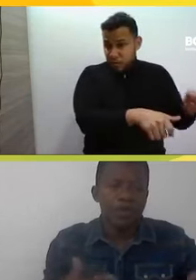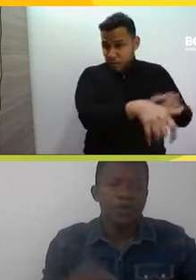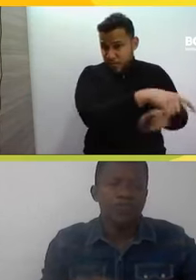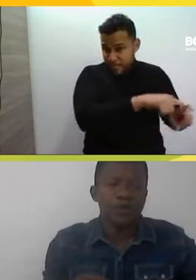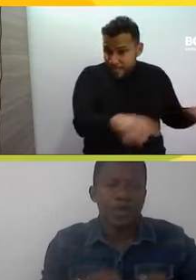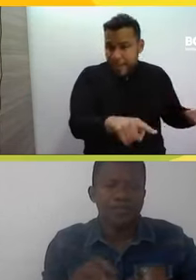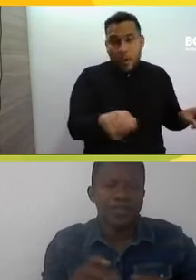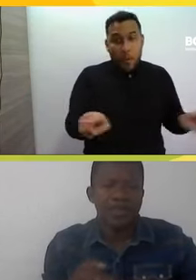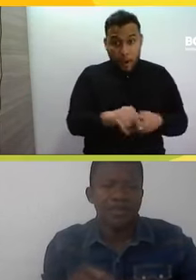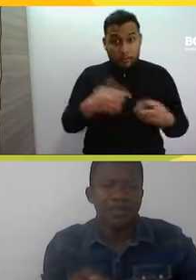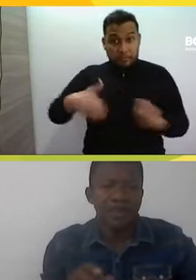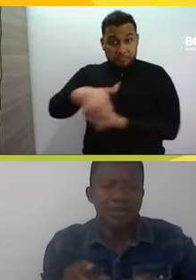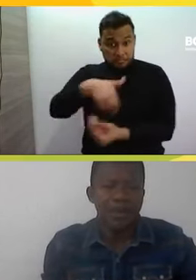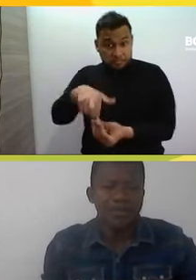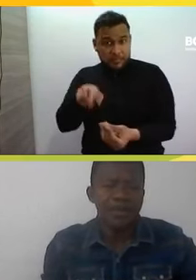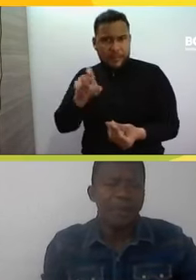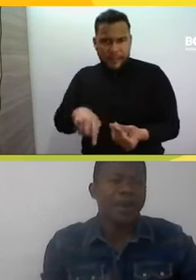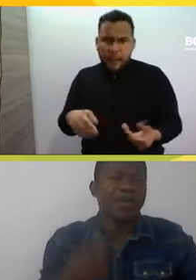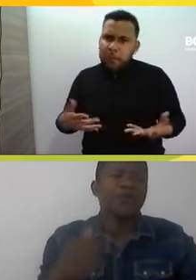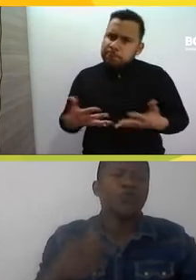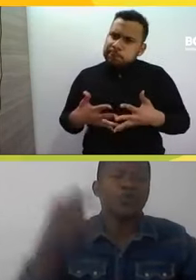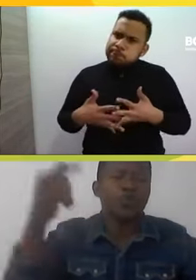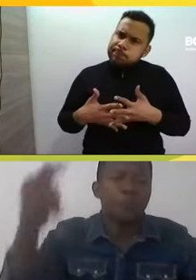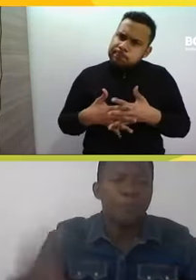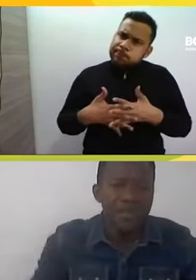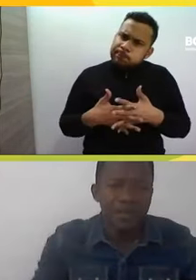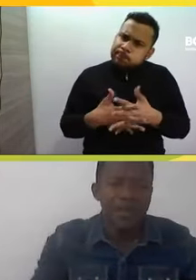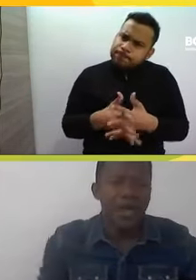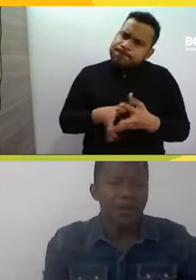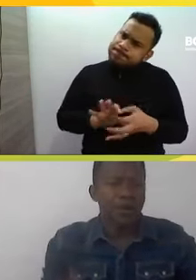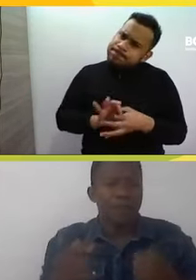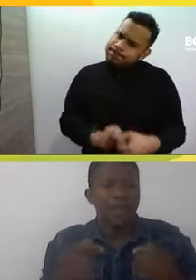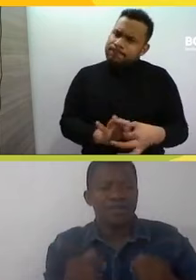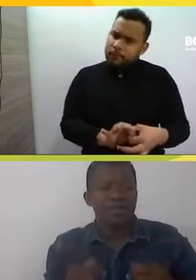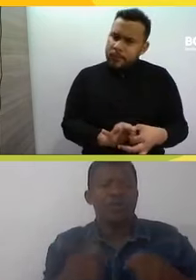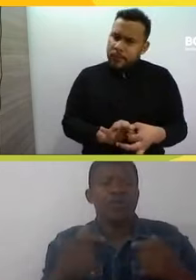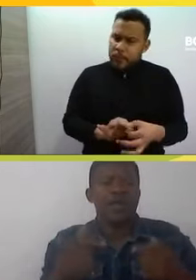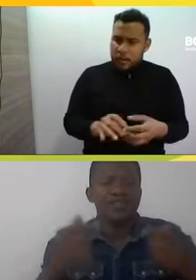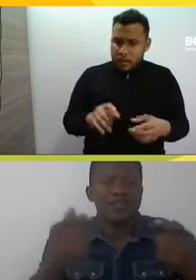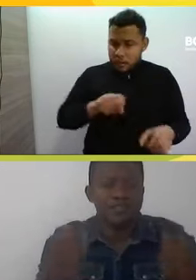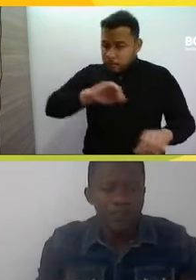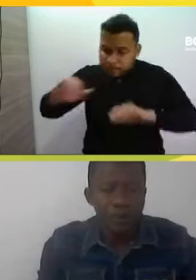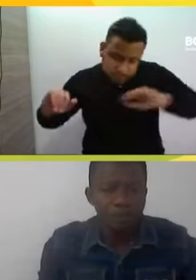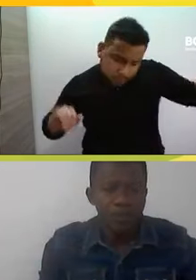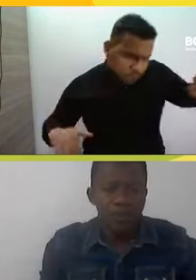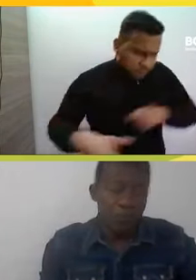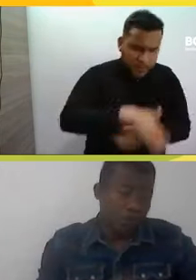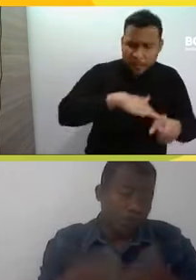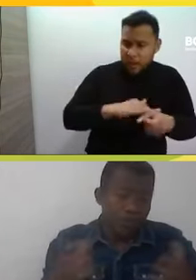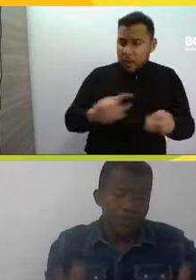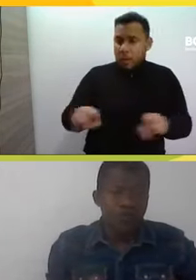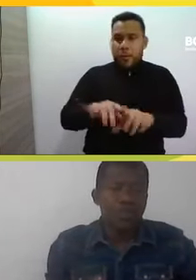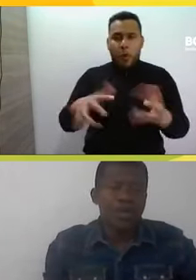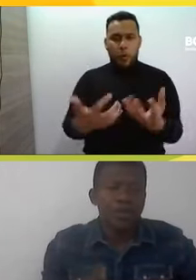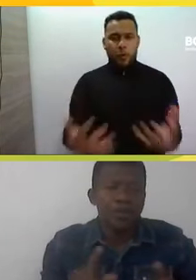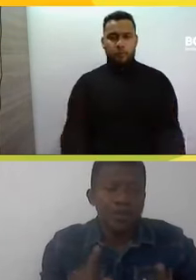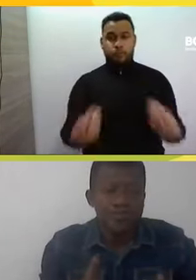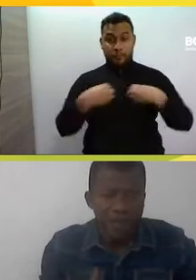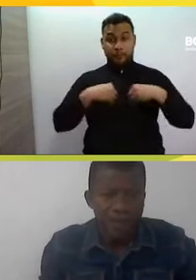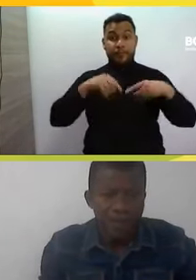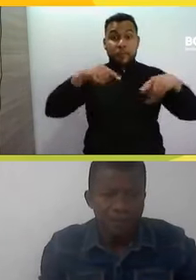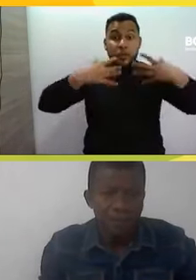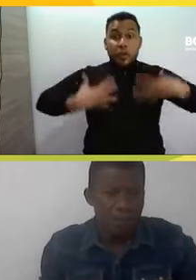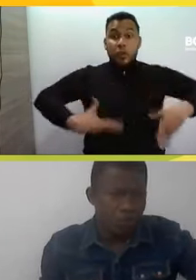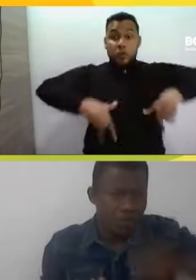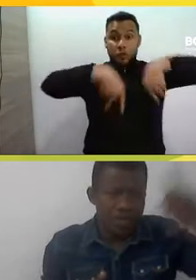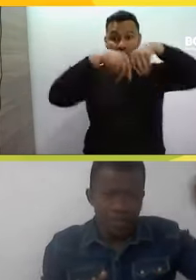deben cohesionarse cada día más para no sucumbir a los embates de la globalización. Porque en una sociedad